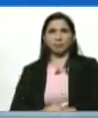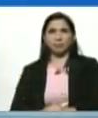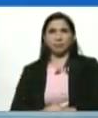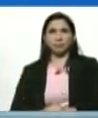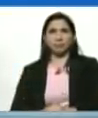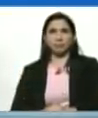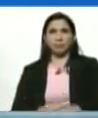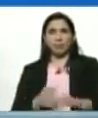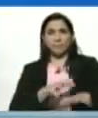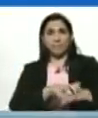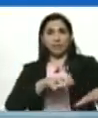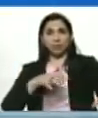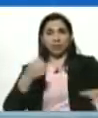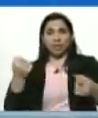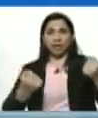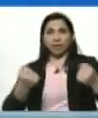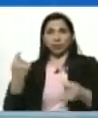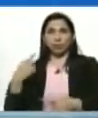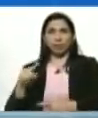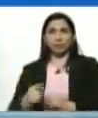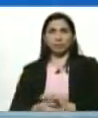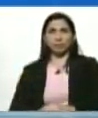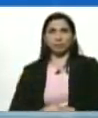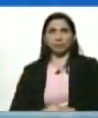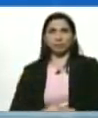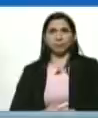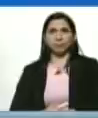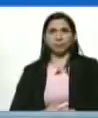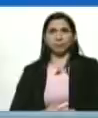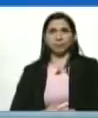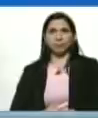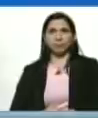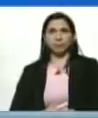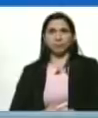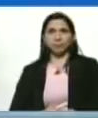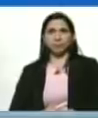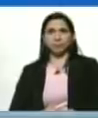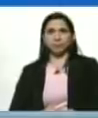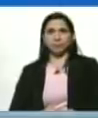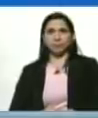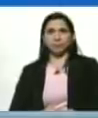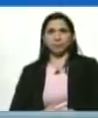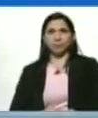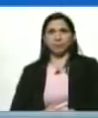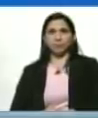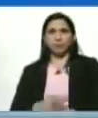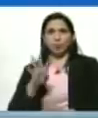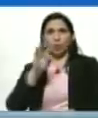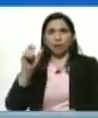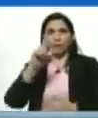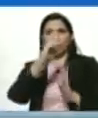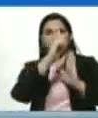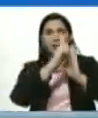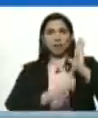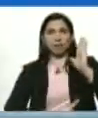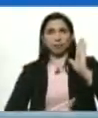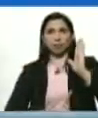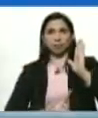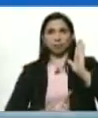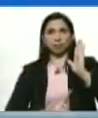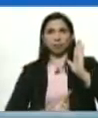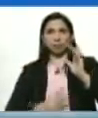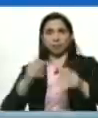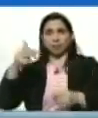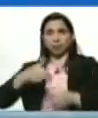la mayoría de los carros tienen o un tanque de 40 litros verdad